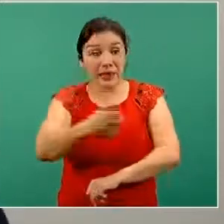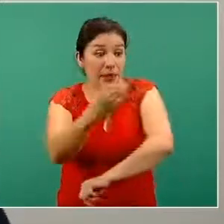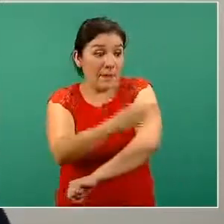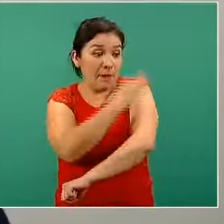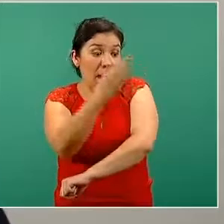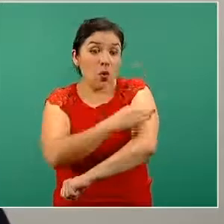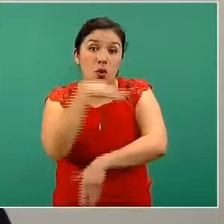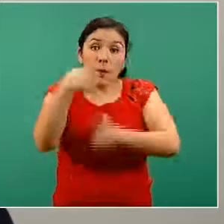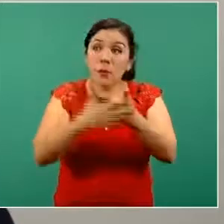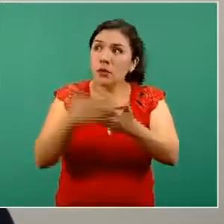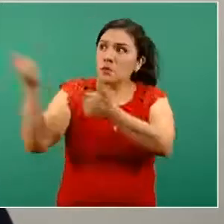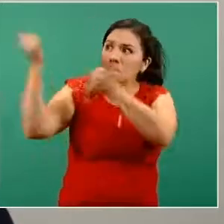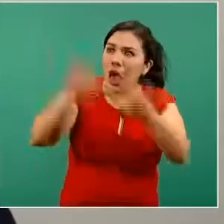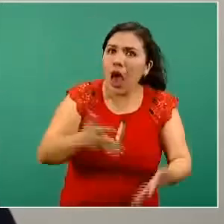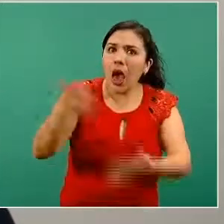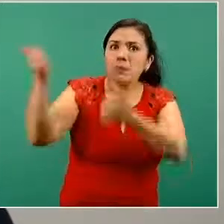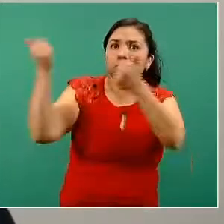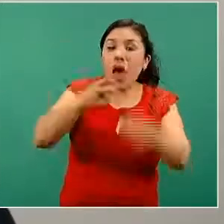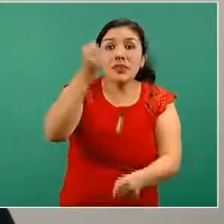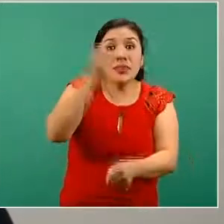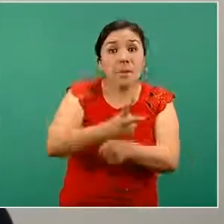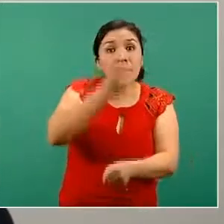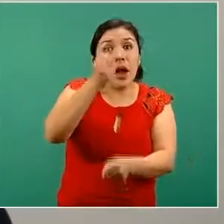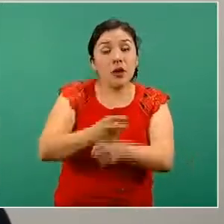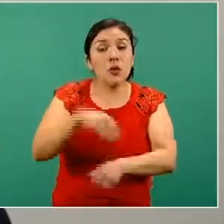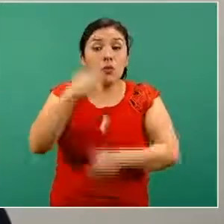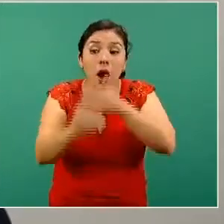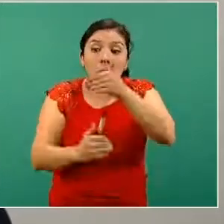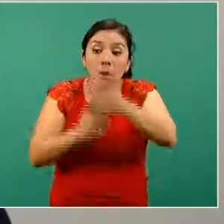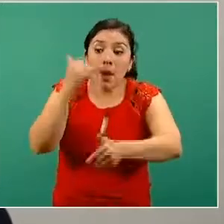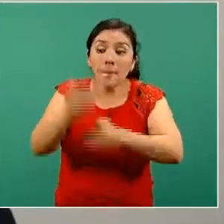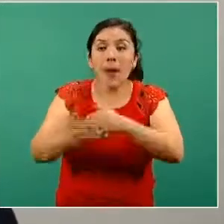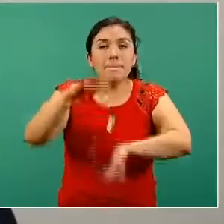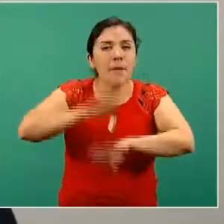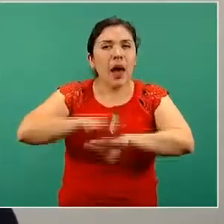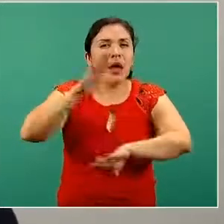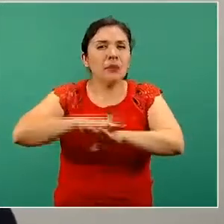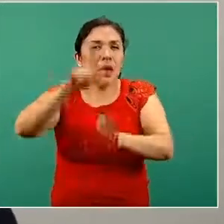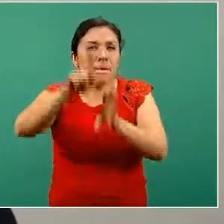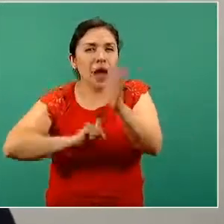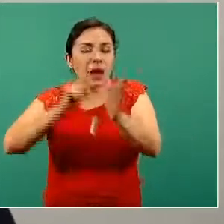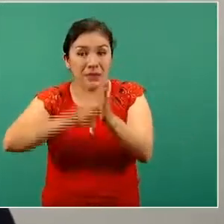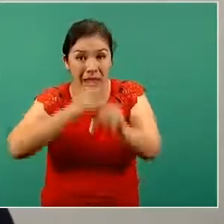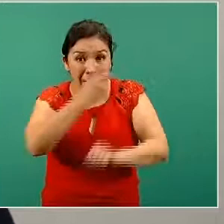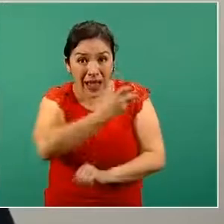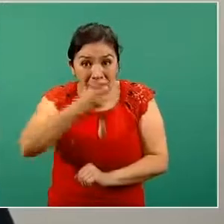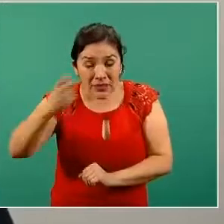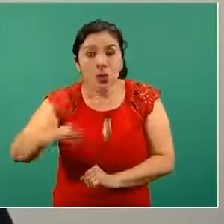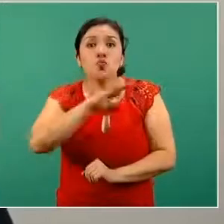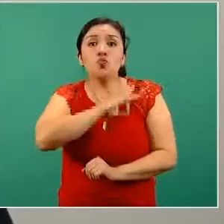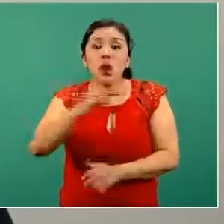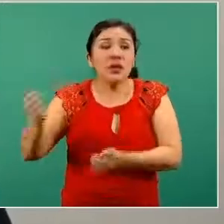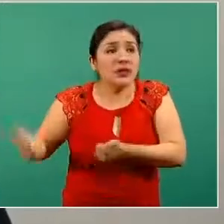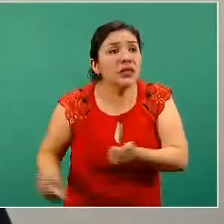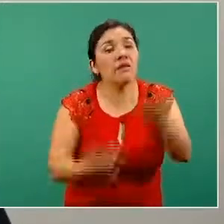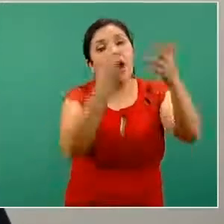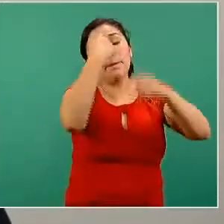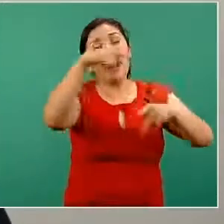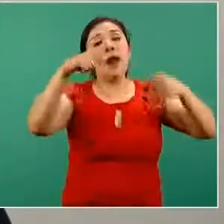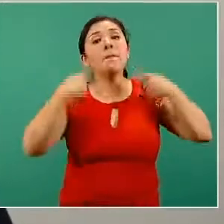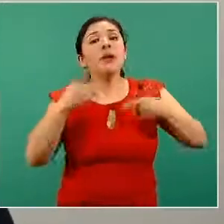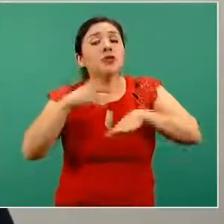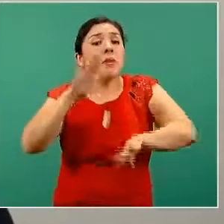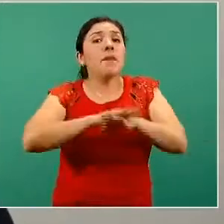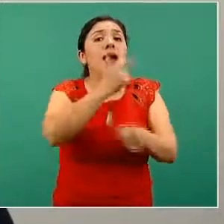van arribando tempranamente, las que han llegado y las que seguirán llegando en siguientes meses, los podamos destinar a la población de